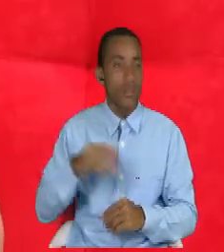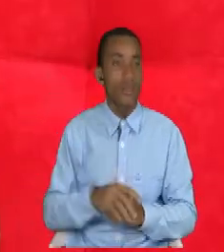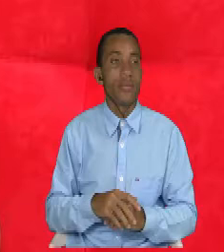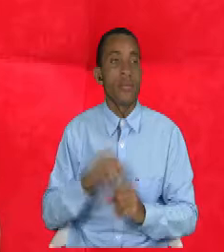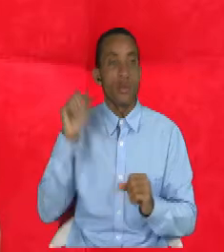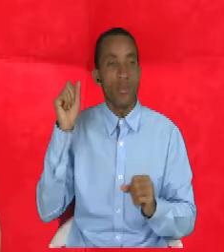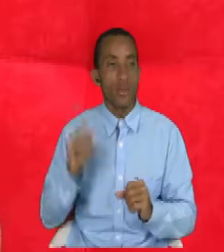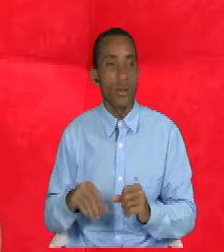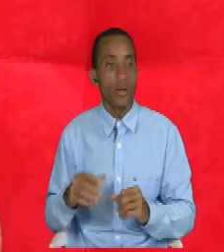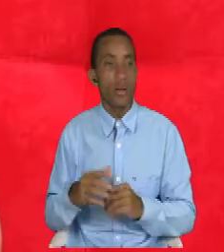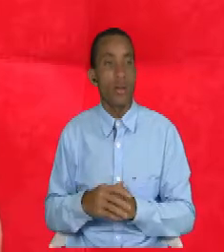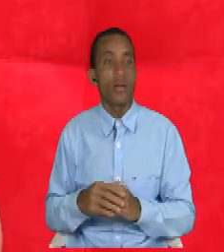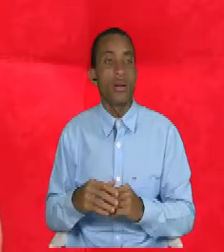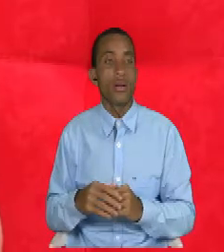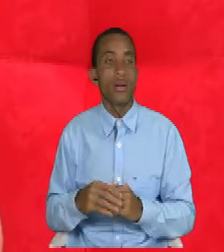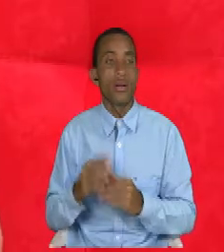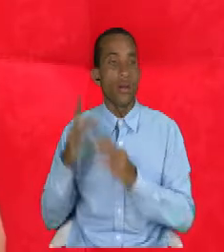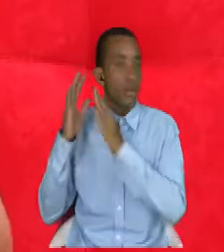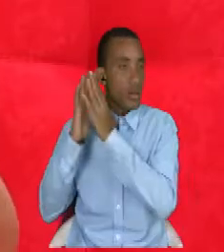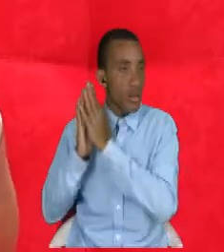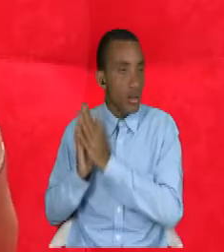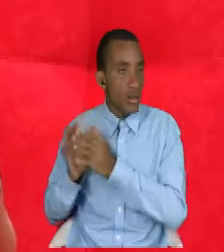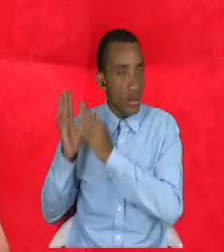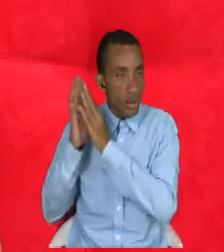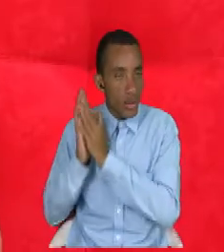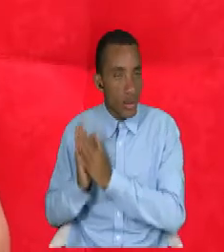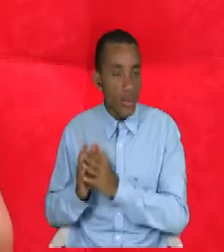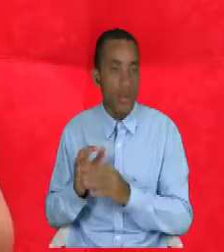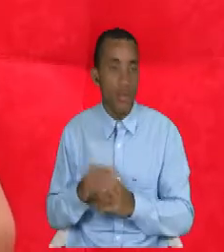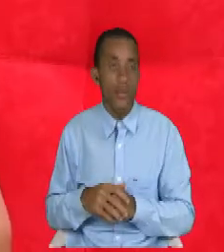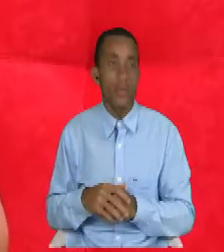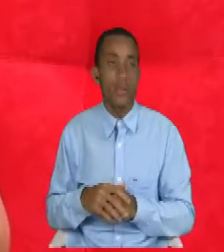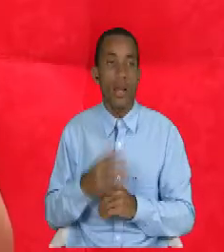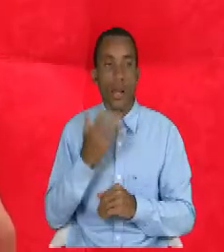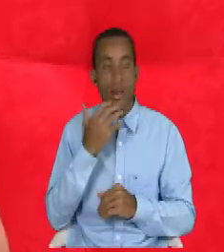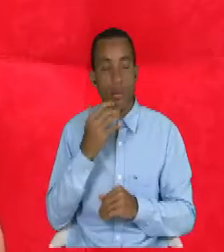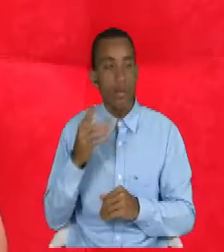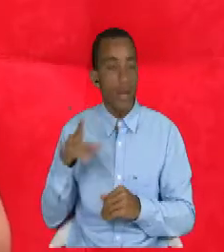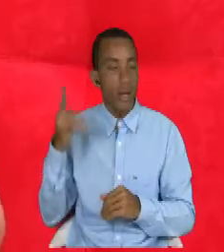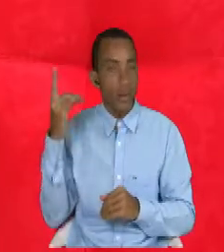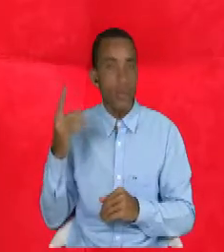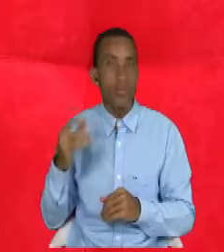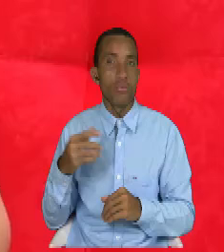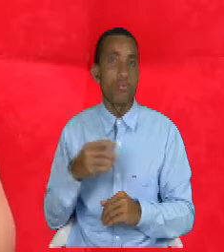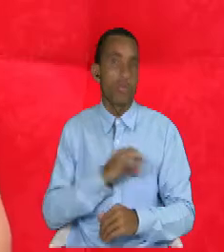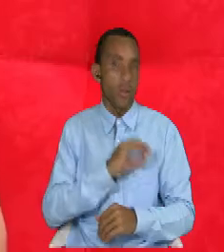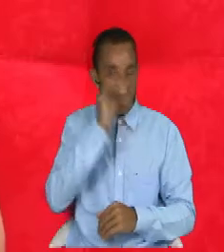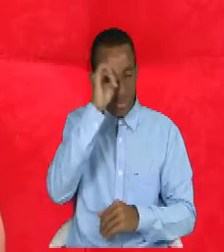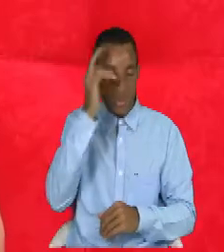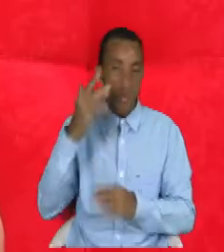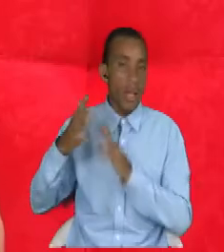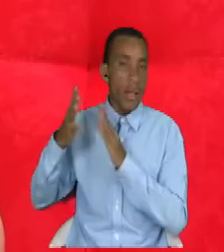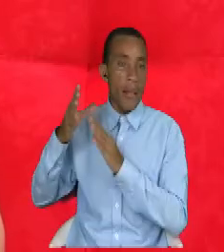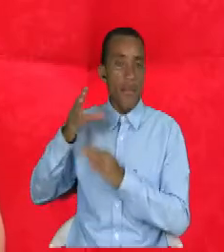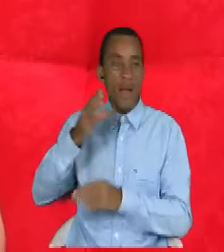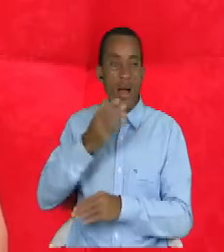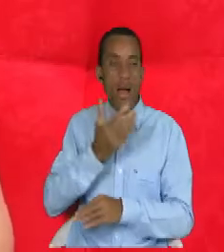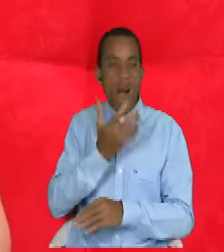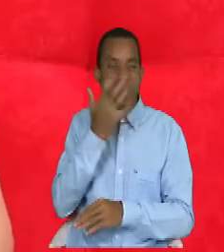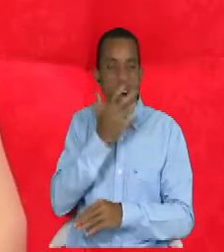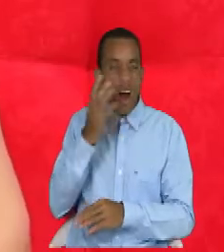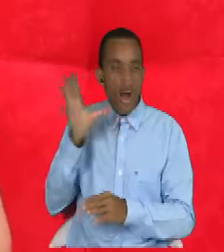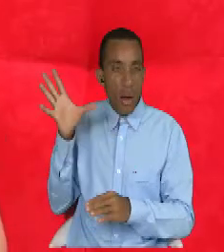debemos hacernos el el tratamiento así y digamos si usted se va a planchar el fin de semana pues utilizar el bloqueador